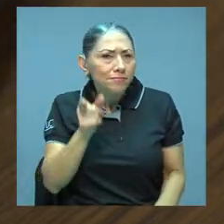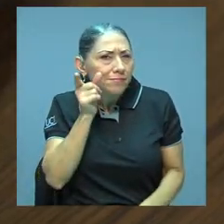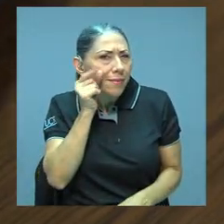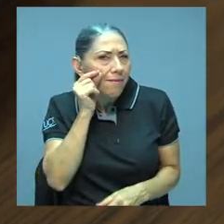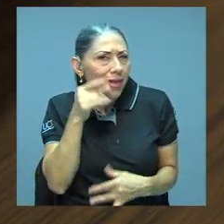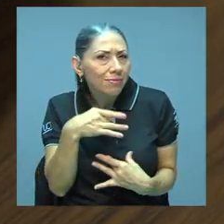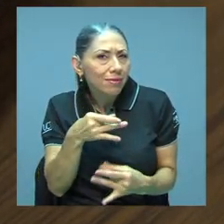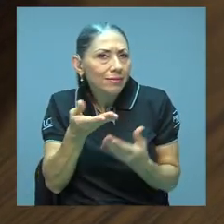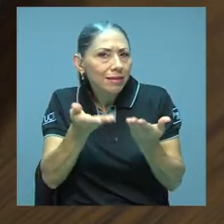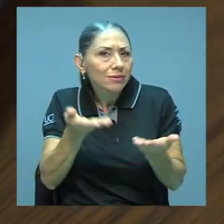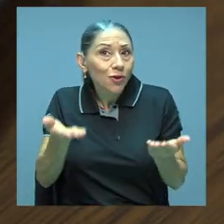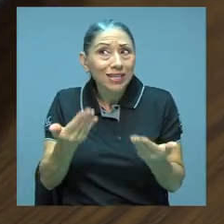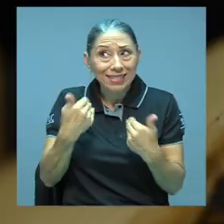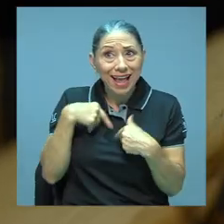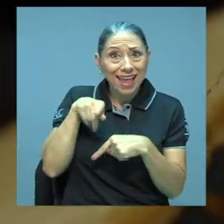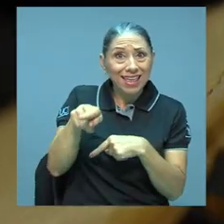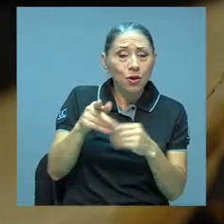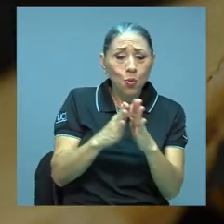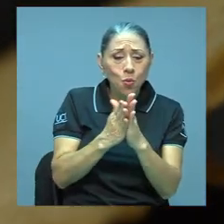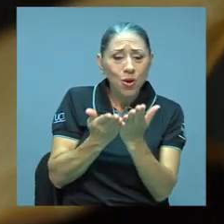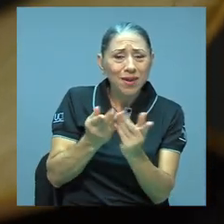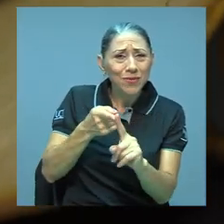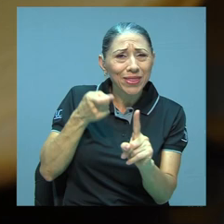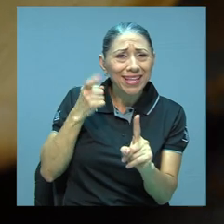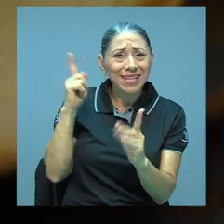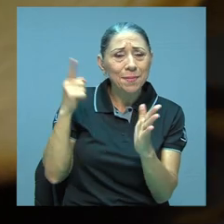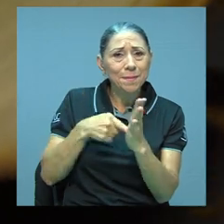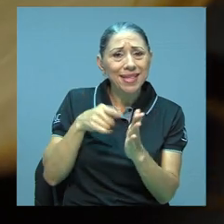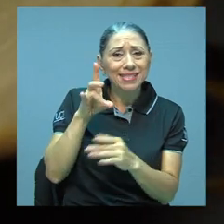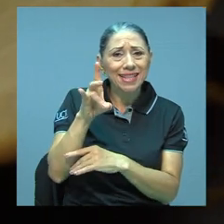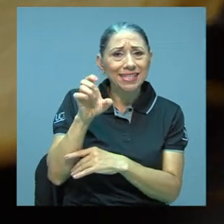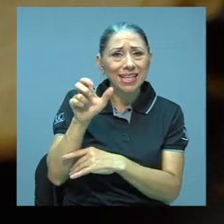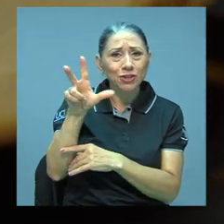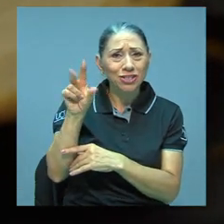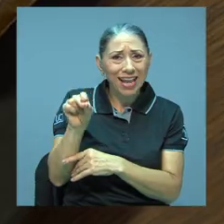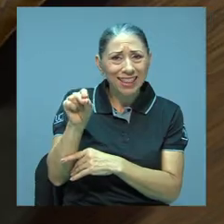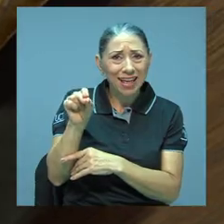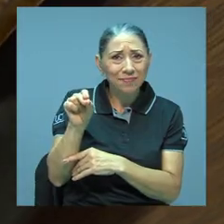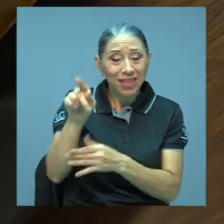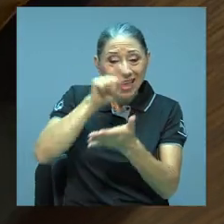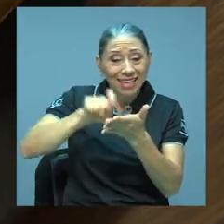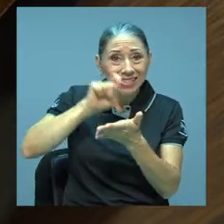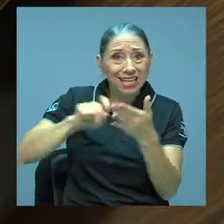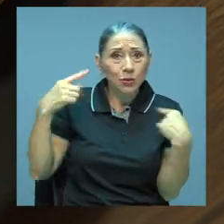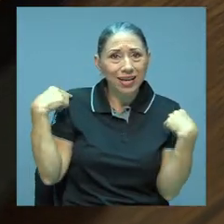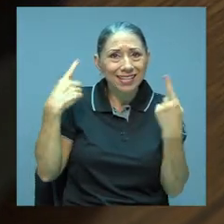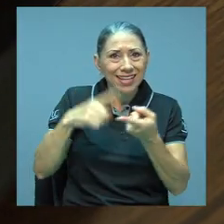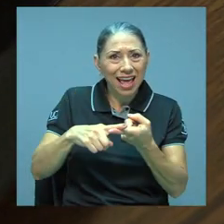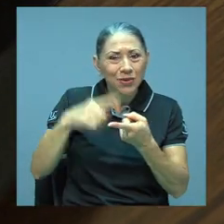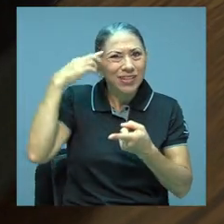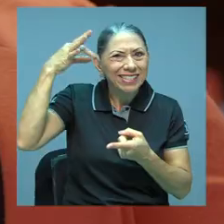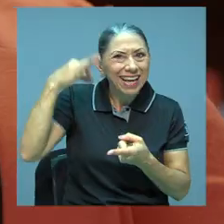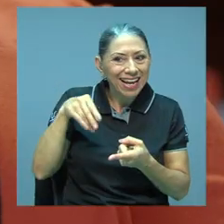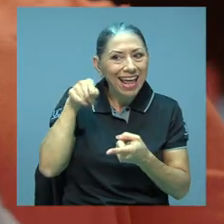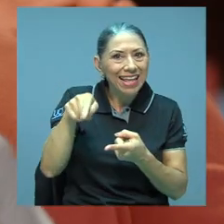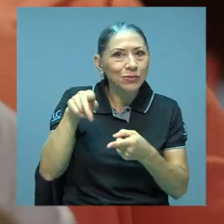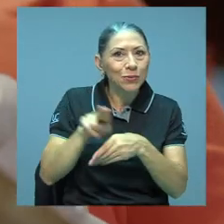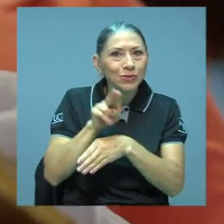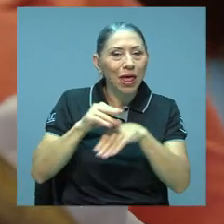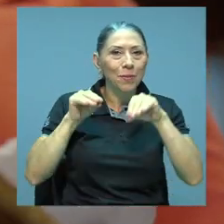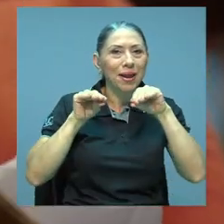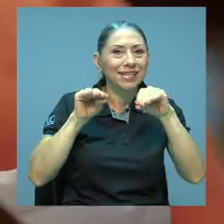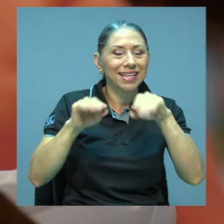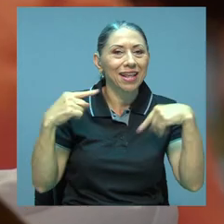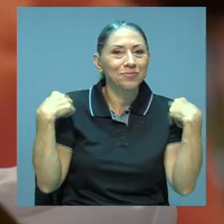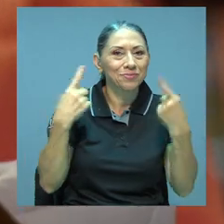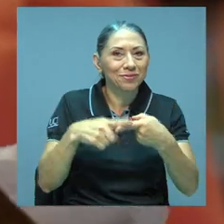de las curiosidades que aquí se albergan, está un libro que data de 1730, escrito en castellano, que se cree era usado para